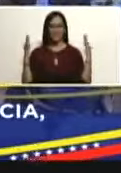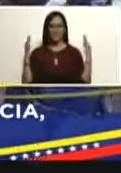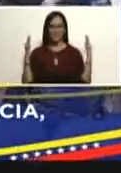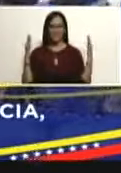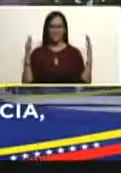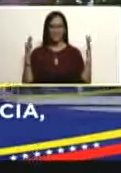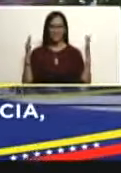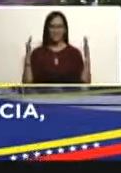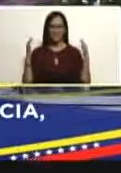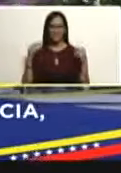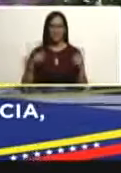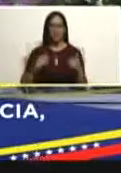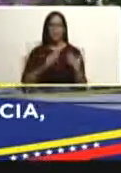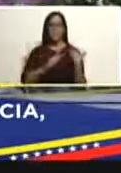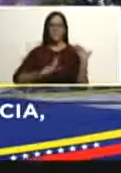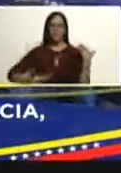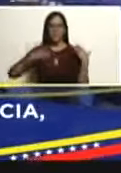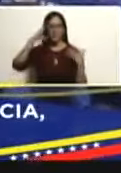vicepresidenta,